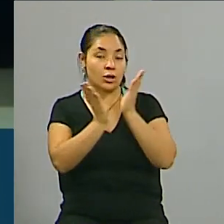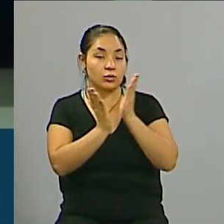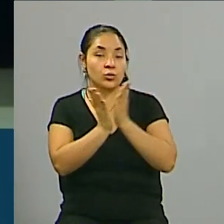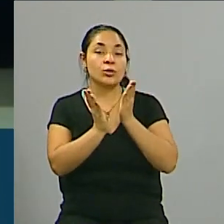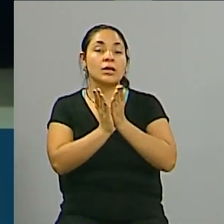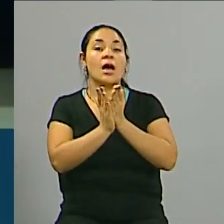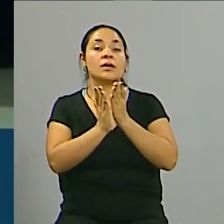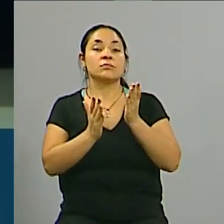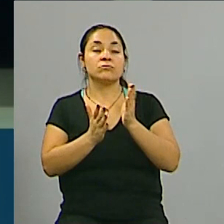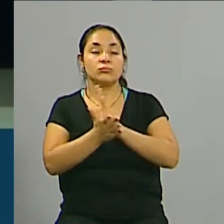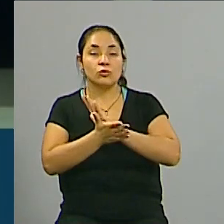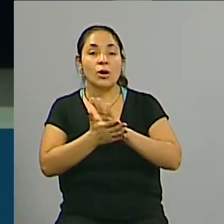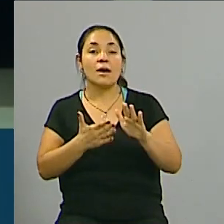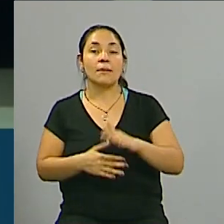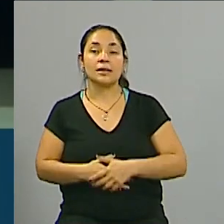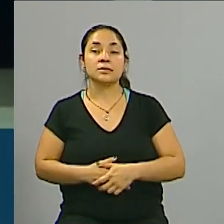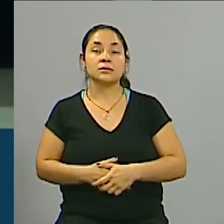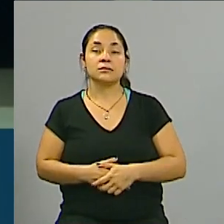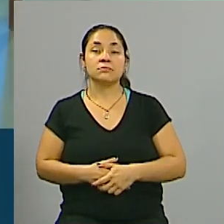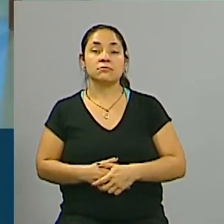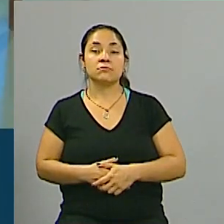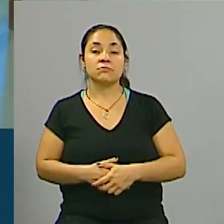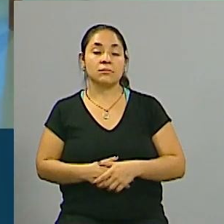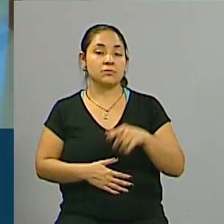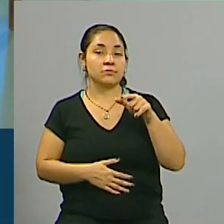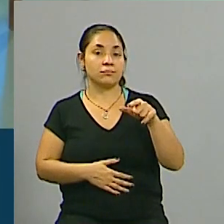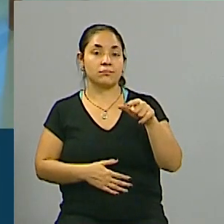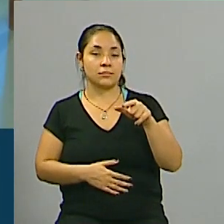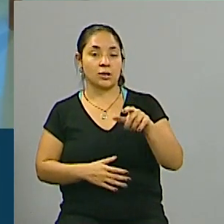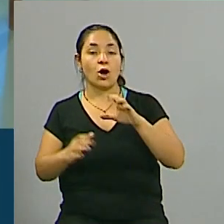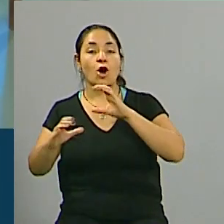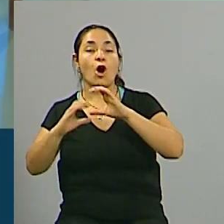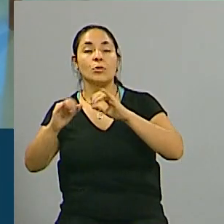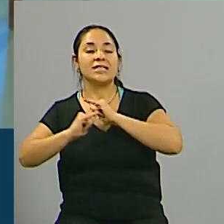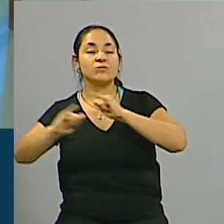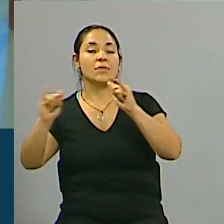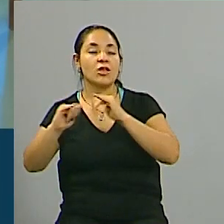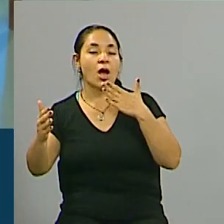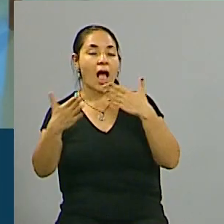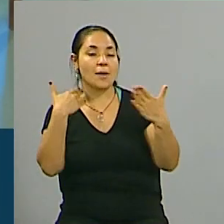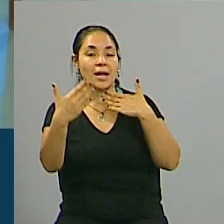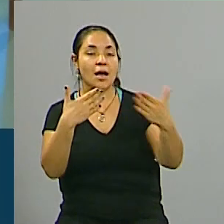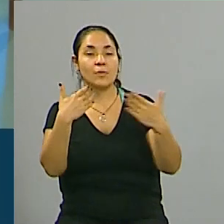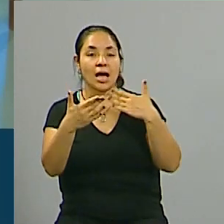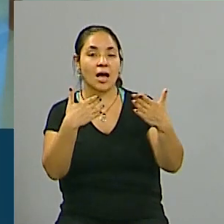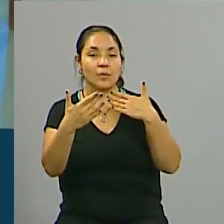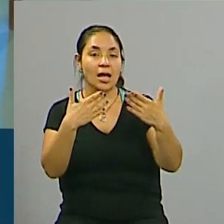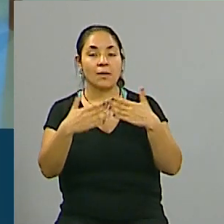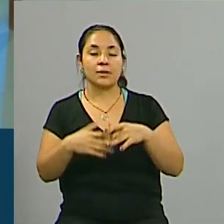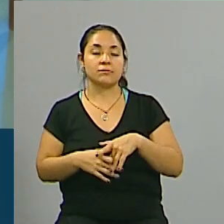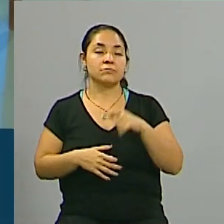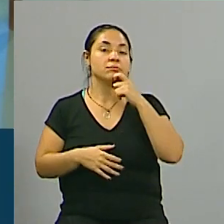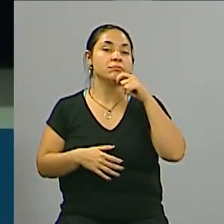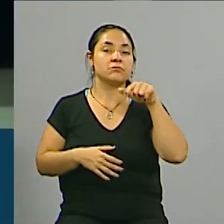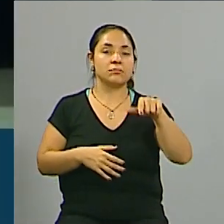nuevas carreras, se le hable desde los medios de comunicación masivo, que es lo que ellos consumen el día a día, y dejen de lado un poco